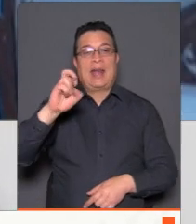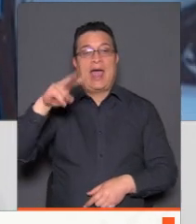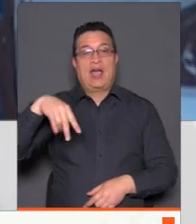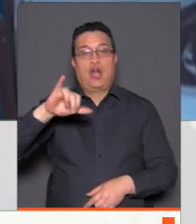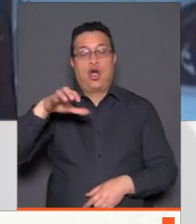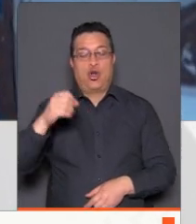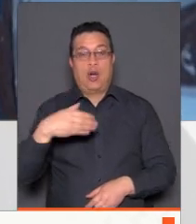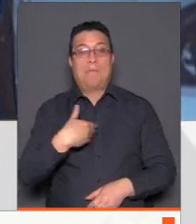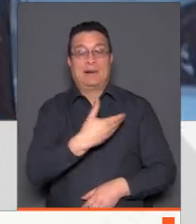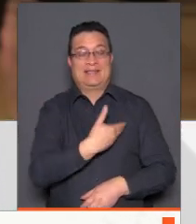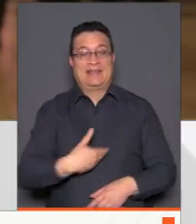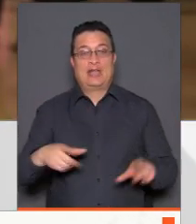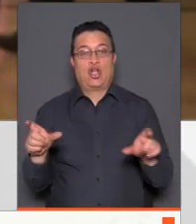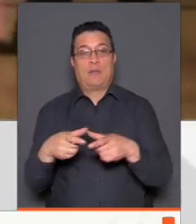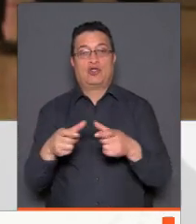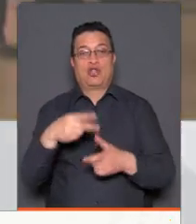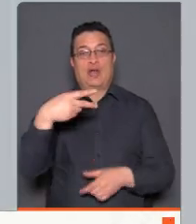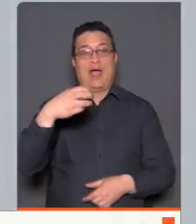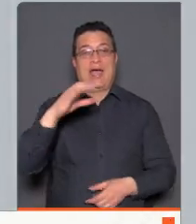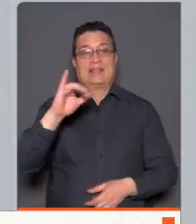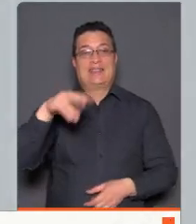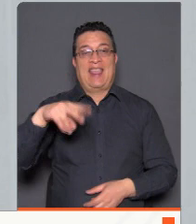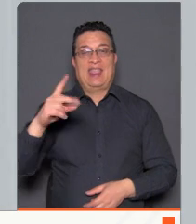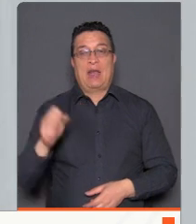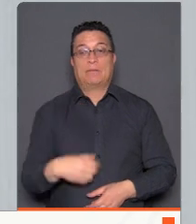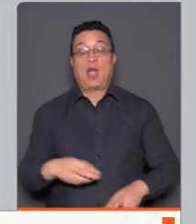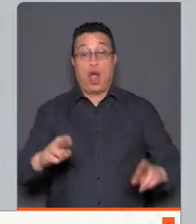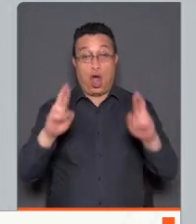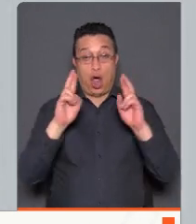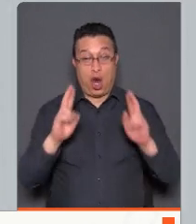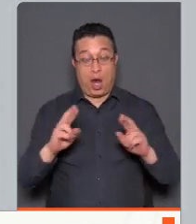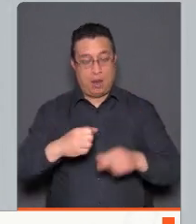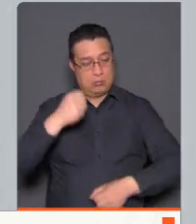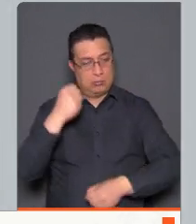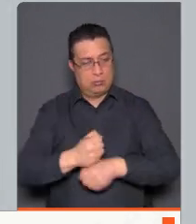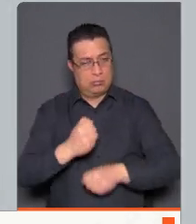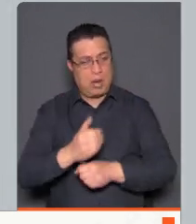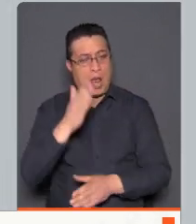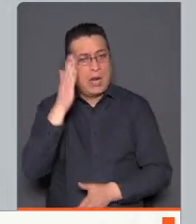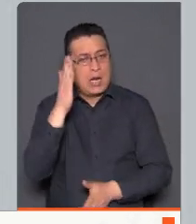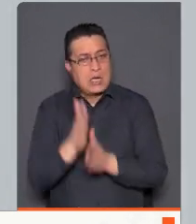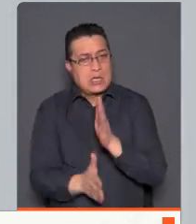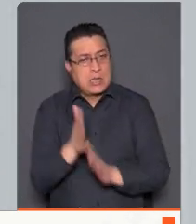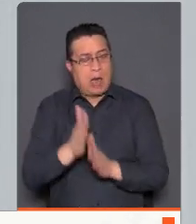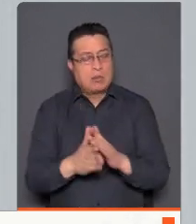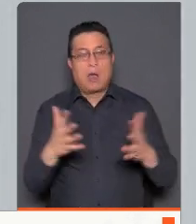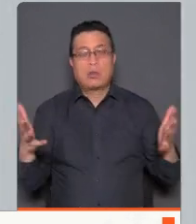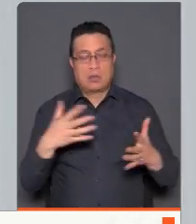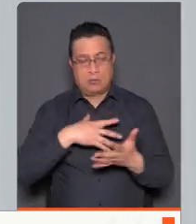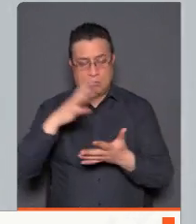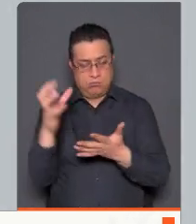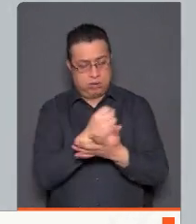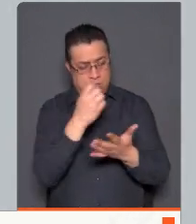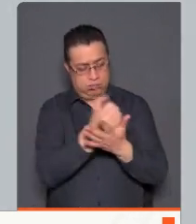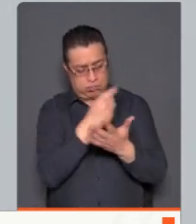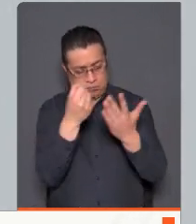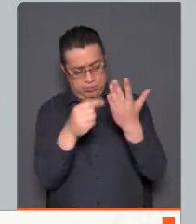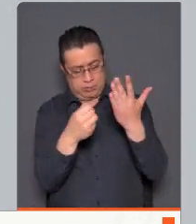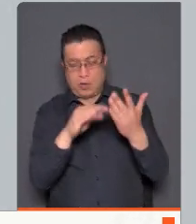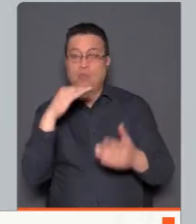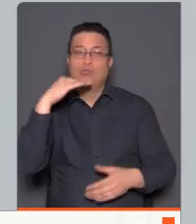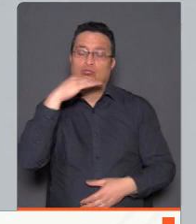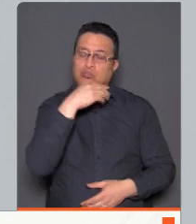de la Cámara de Diputados. Veamos. Ojalá que se actúe con la mayor rapidez para que tengamos resultados a la brevedad.